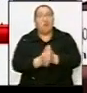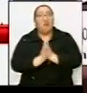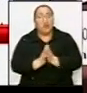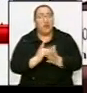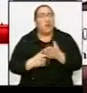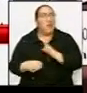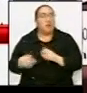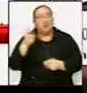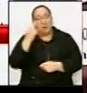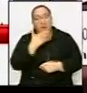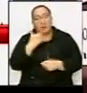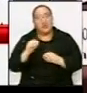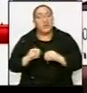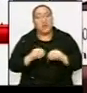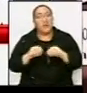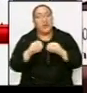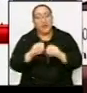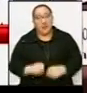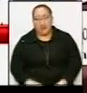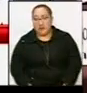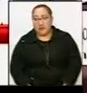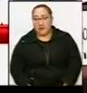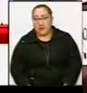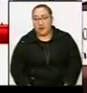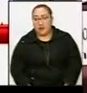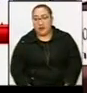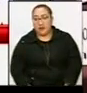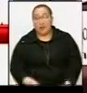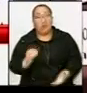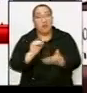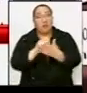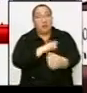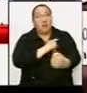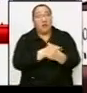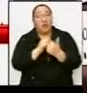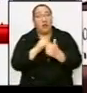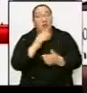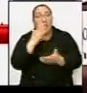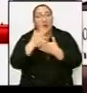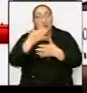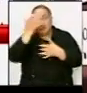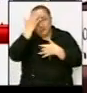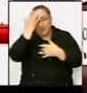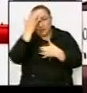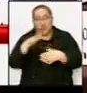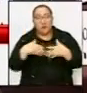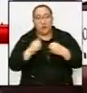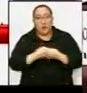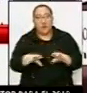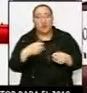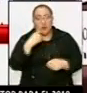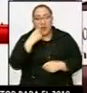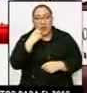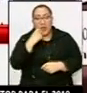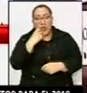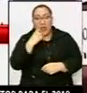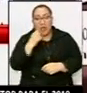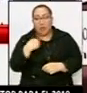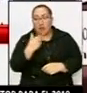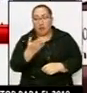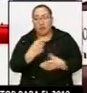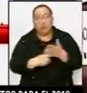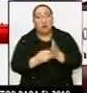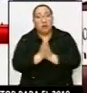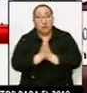hacemos para mejorar semillas más fuertes ante las enfermedades y las plagas que puede tener este producto? Yo pido de